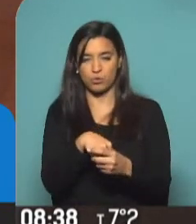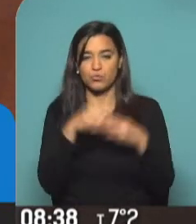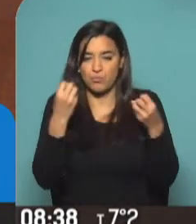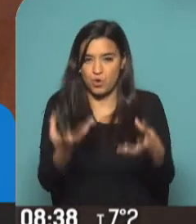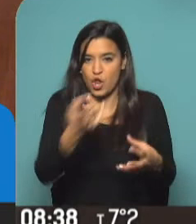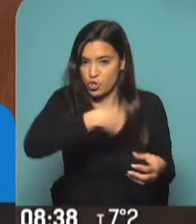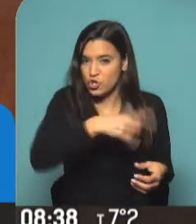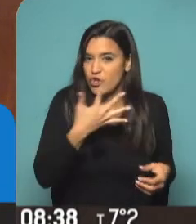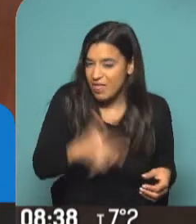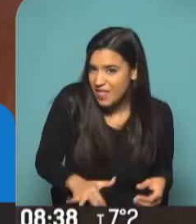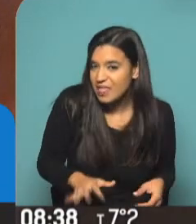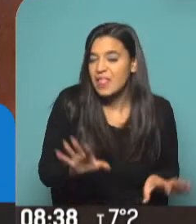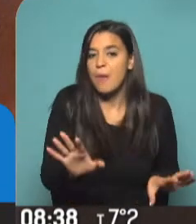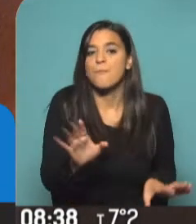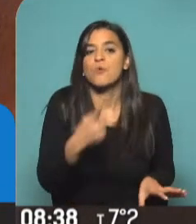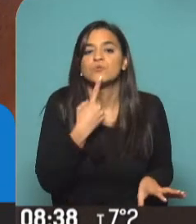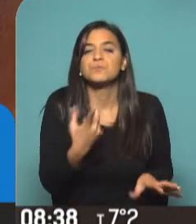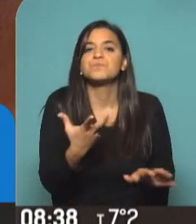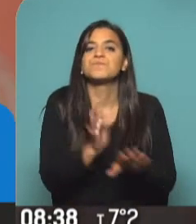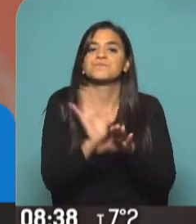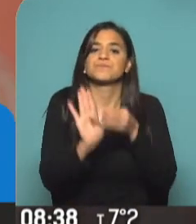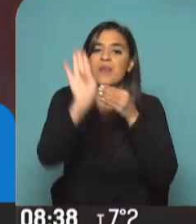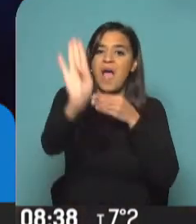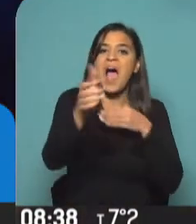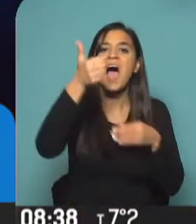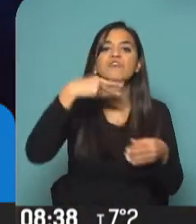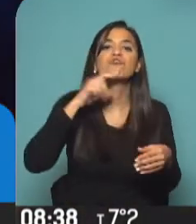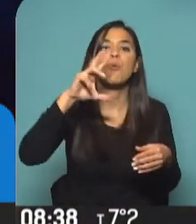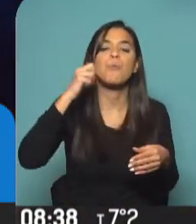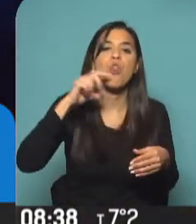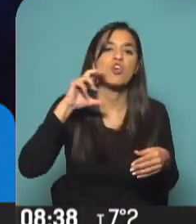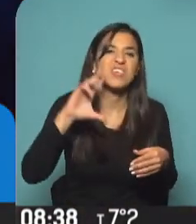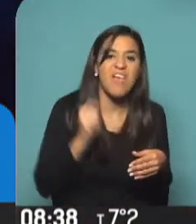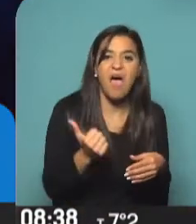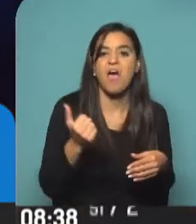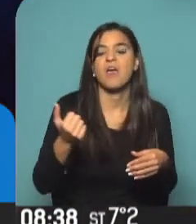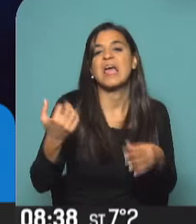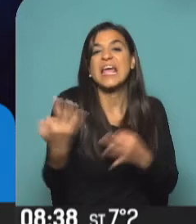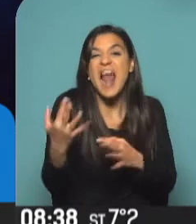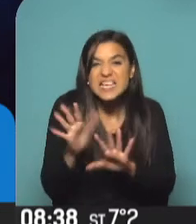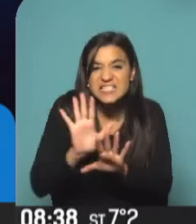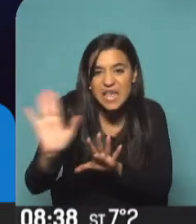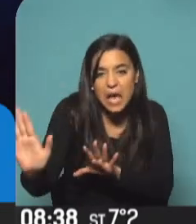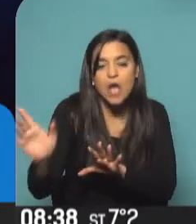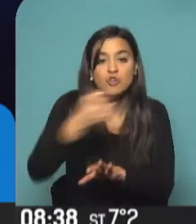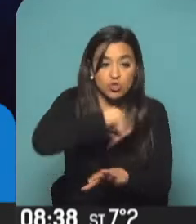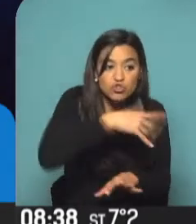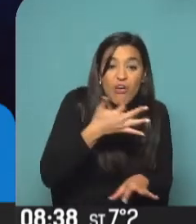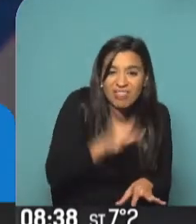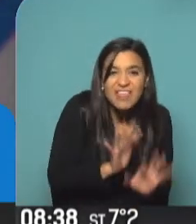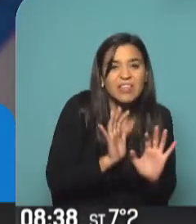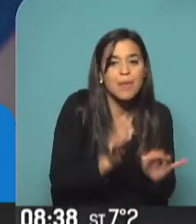que también es una distancia con la antropología forense más clásica nosotros entendemos que